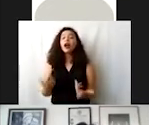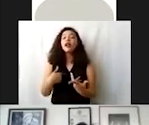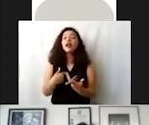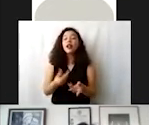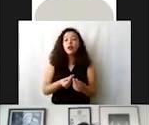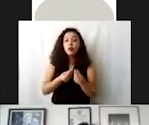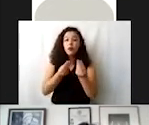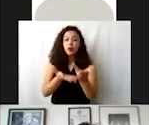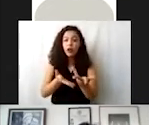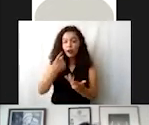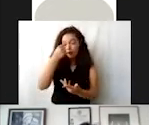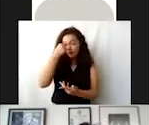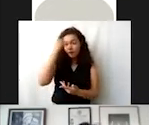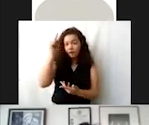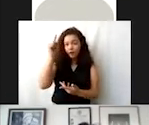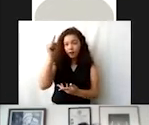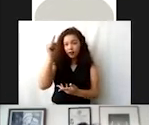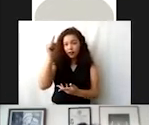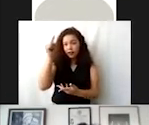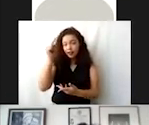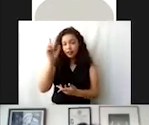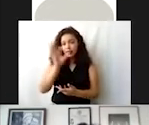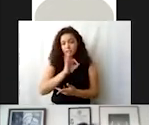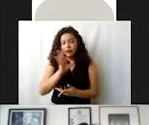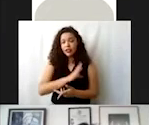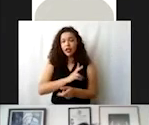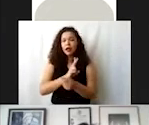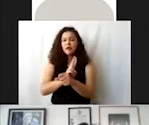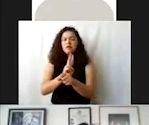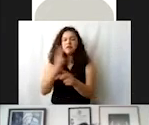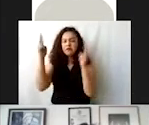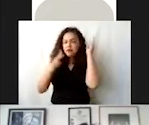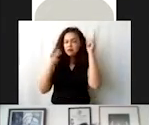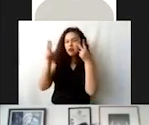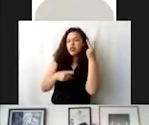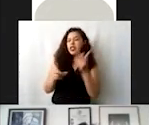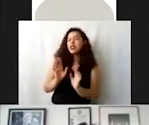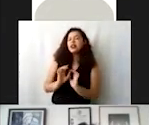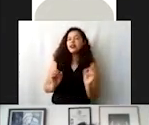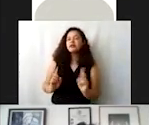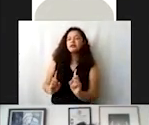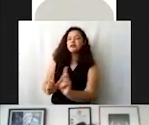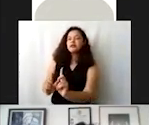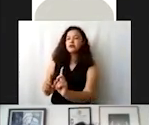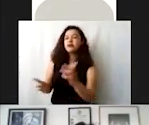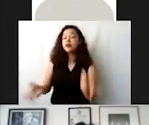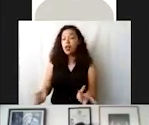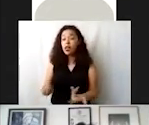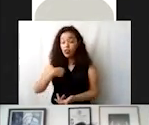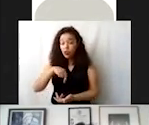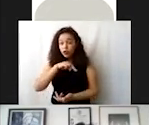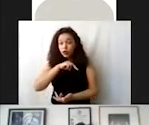facilidades en el caso que se haga una visita domiciliaria. ¿Qué quiere decir? Que tenemos que permitir